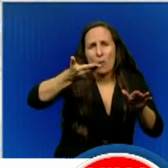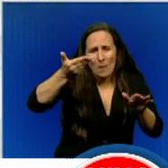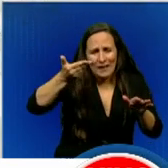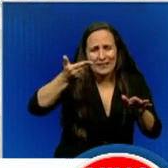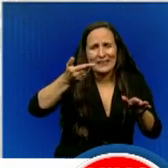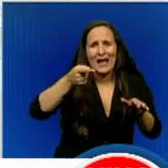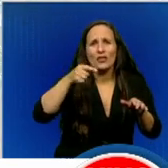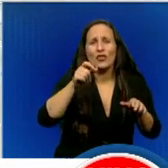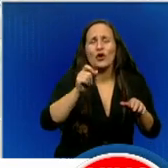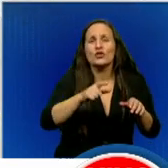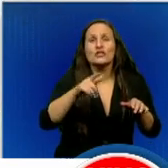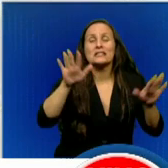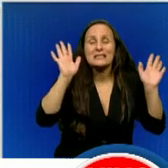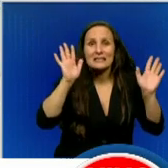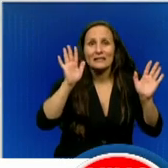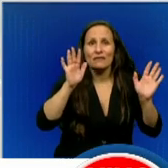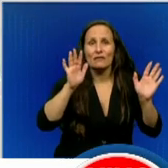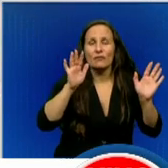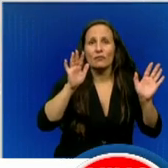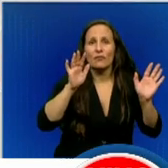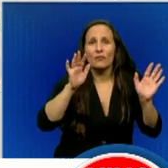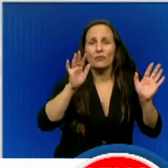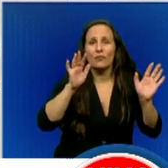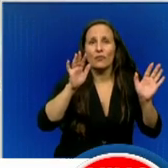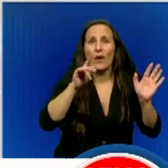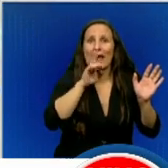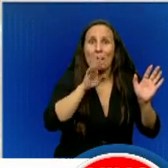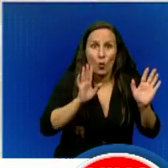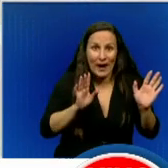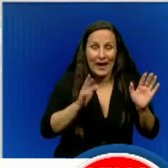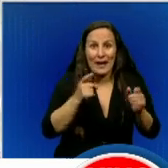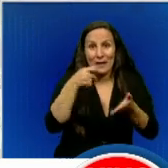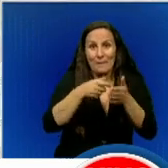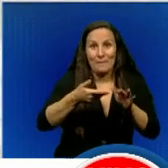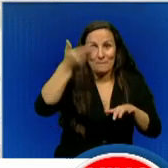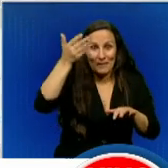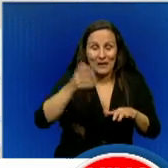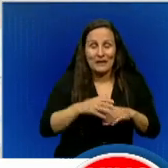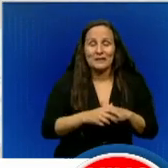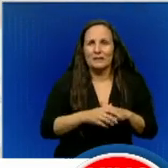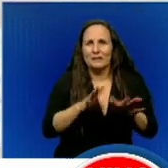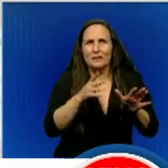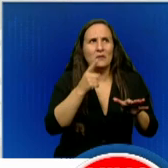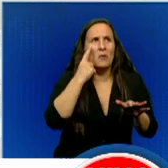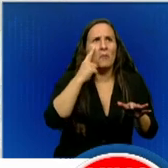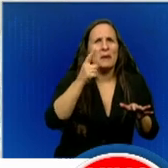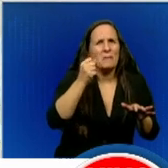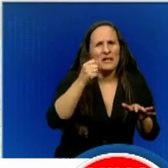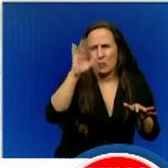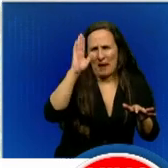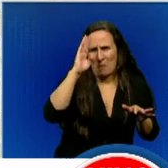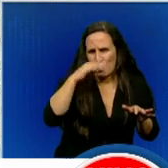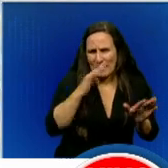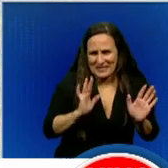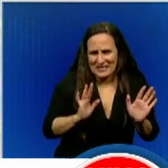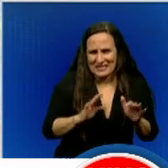este monto para el caso de que sea mujer esto es algo de más de mil pesos por mes mil